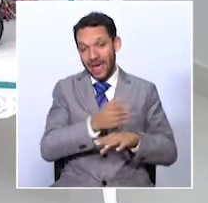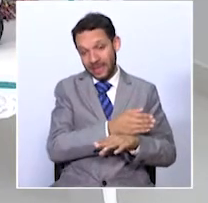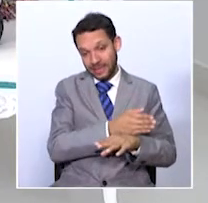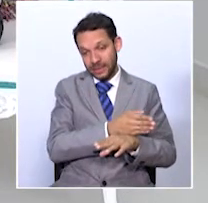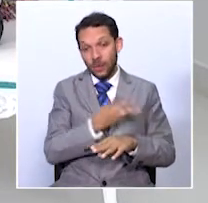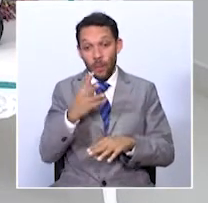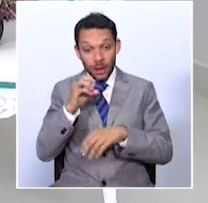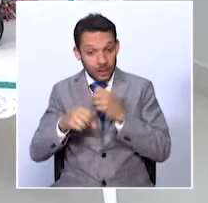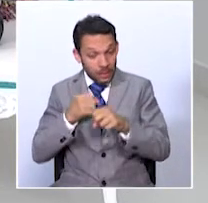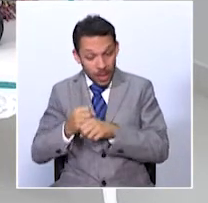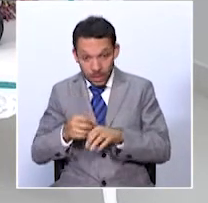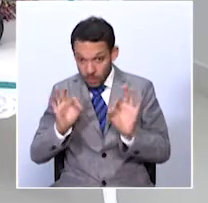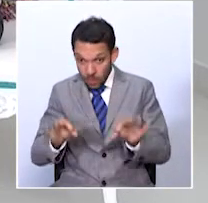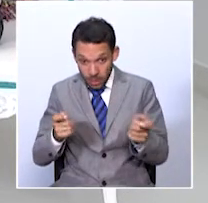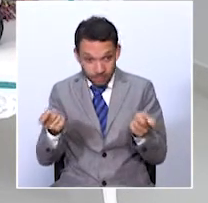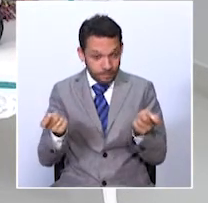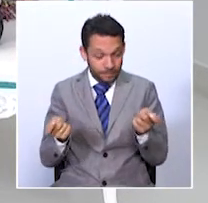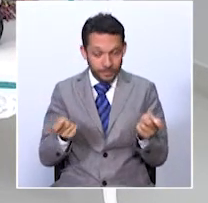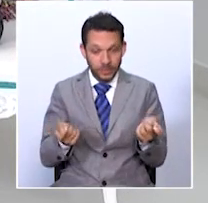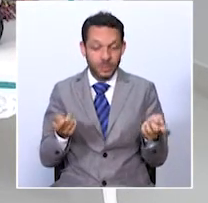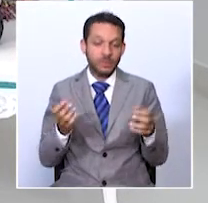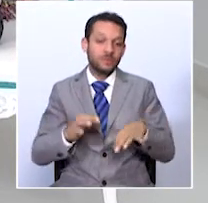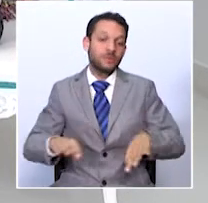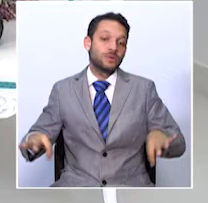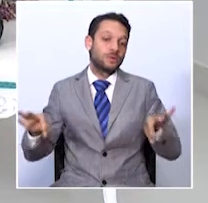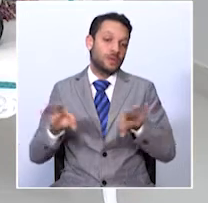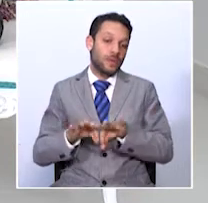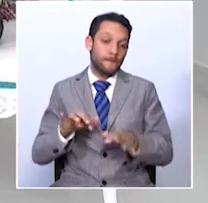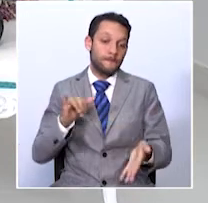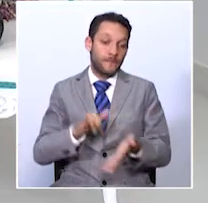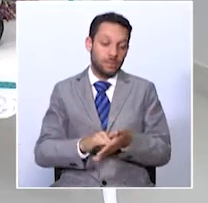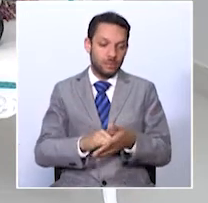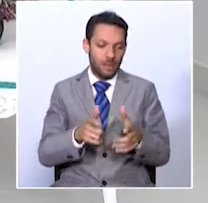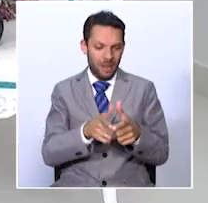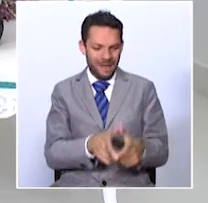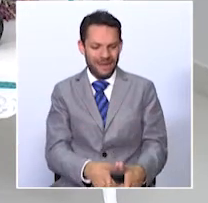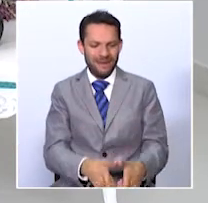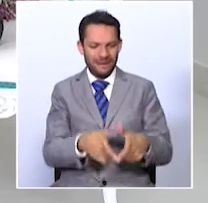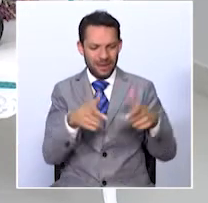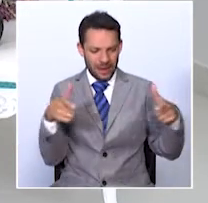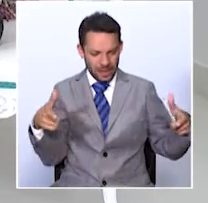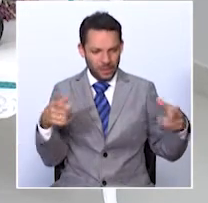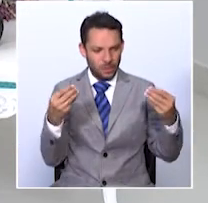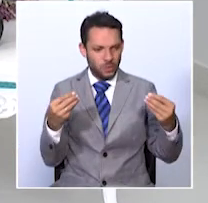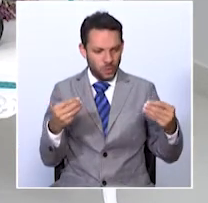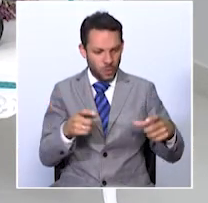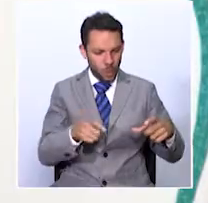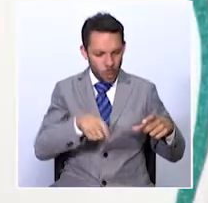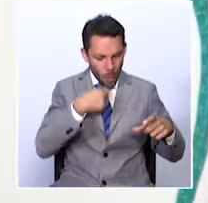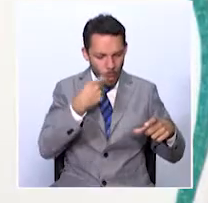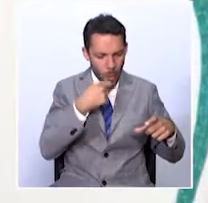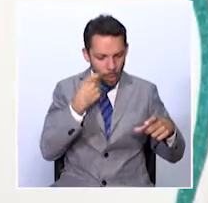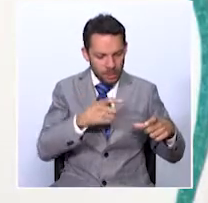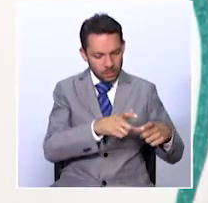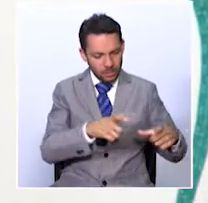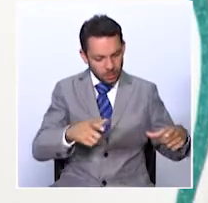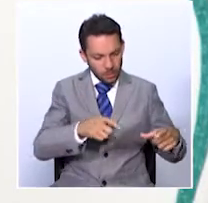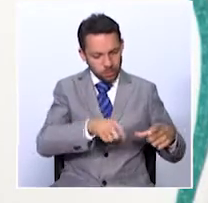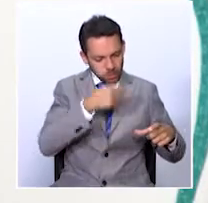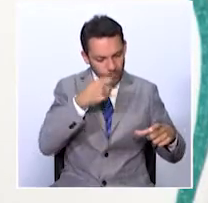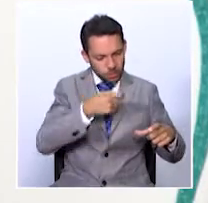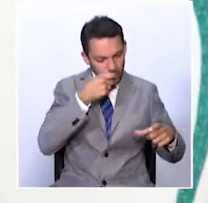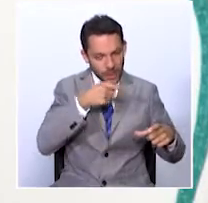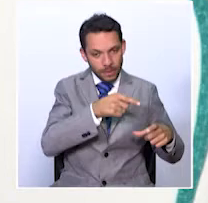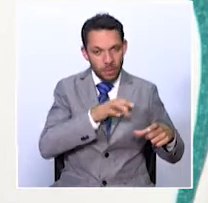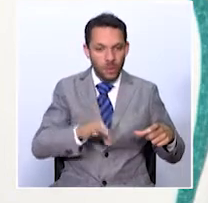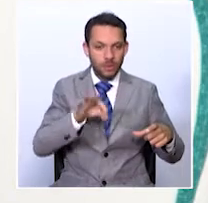también moderar, porque no es una cantidad exagerada de comidas, no. Es las comidas adecuadas,